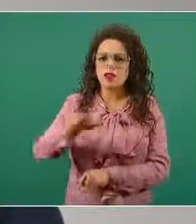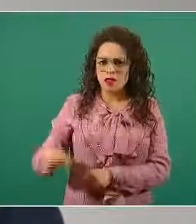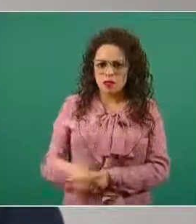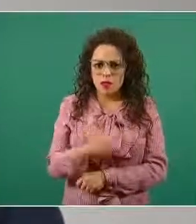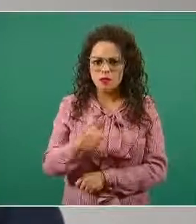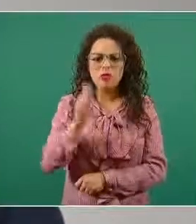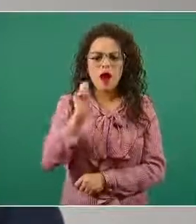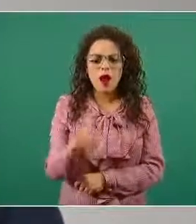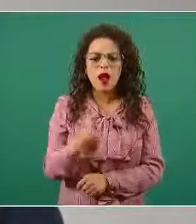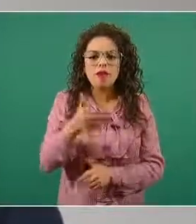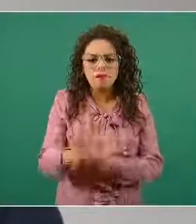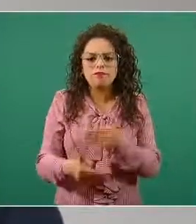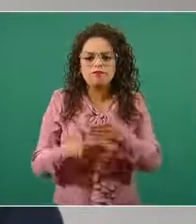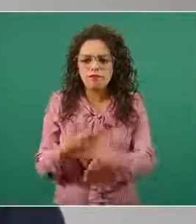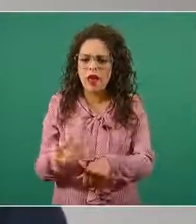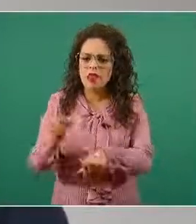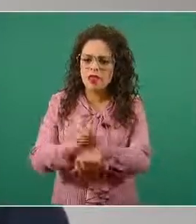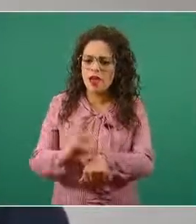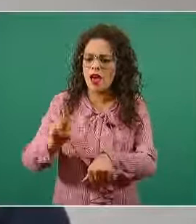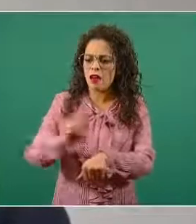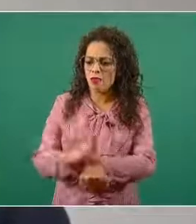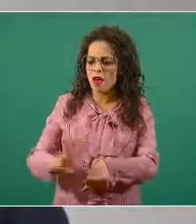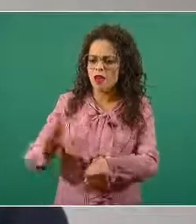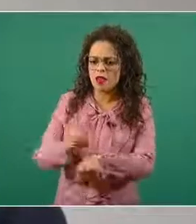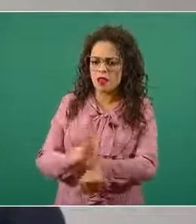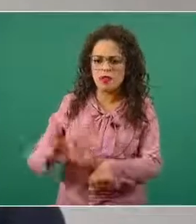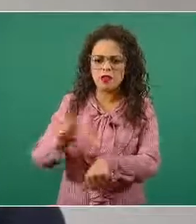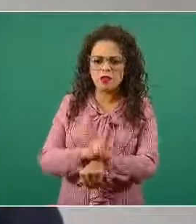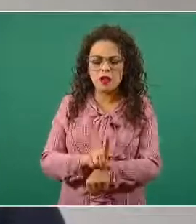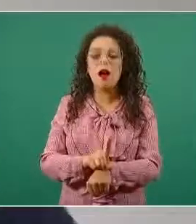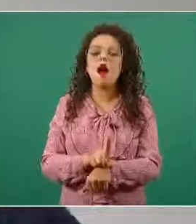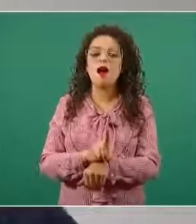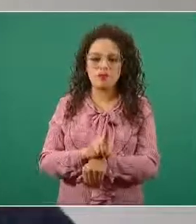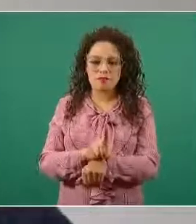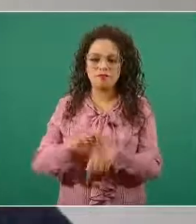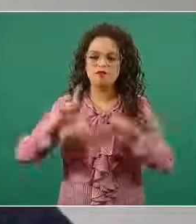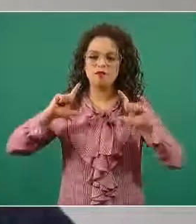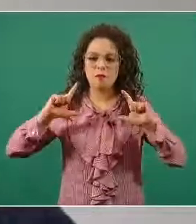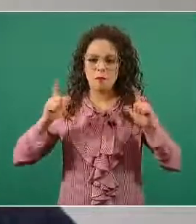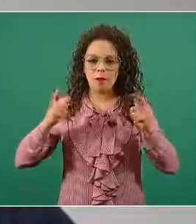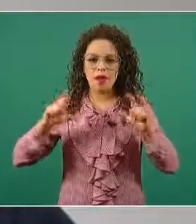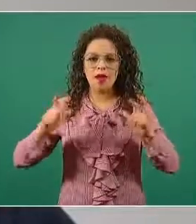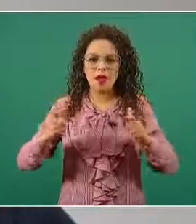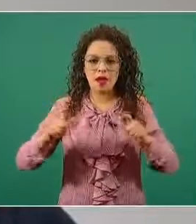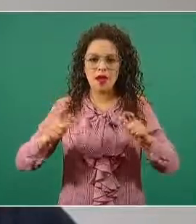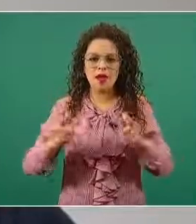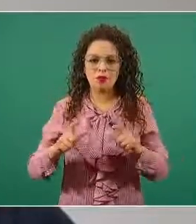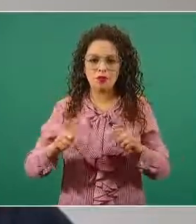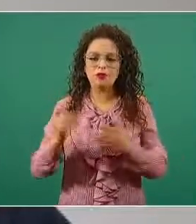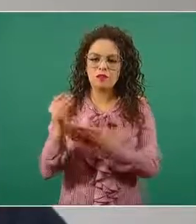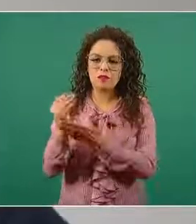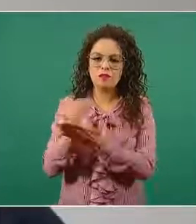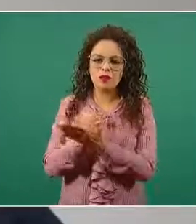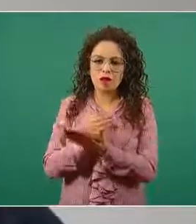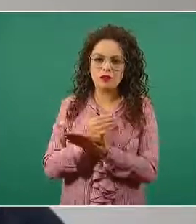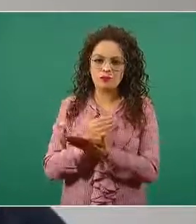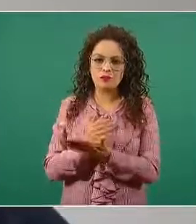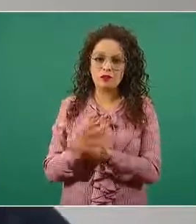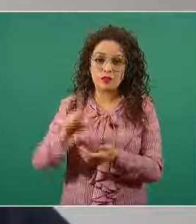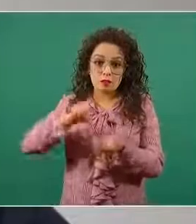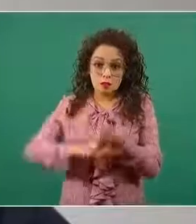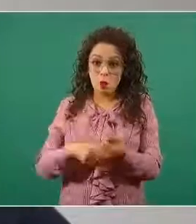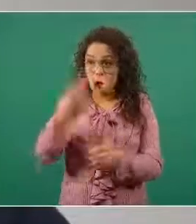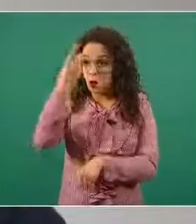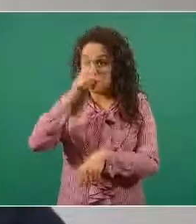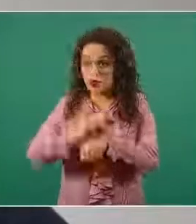siguientes días va a lo mejor disminuyendo un poco la productividad diaria, porque está